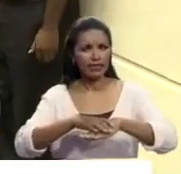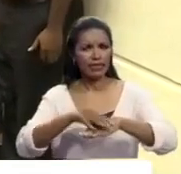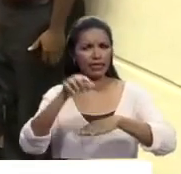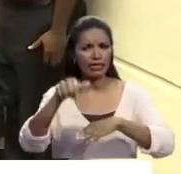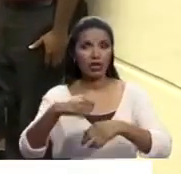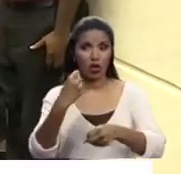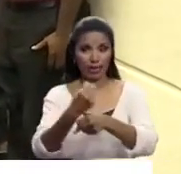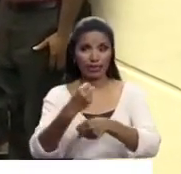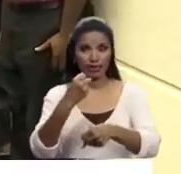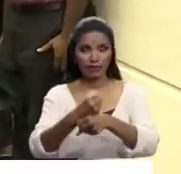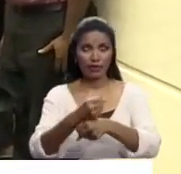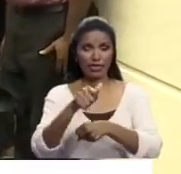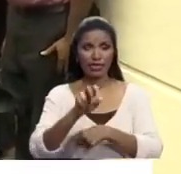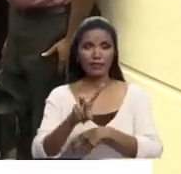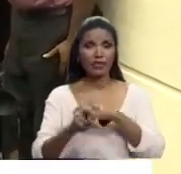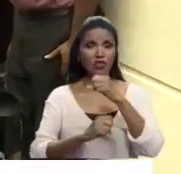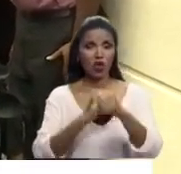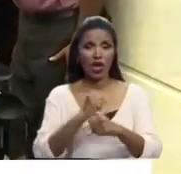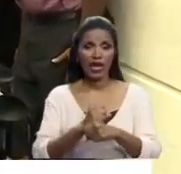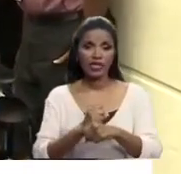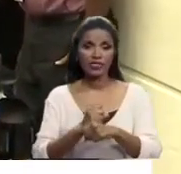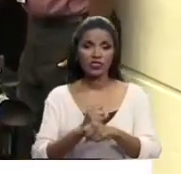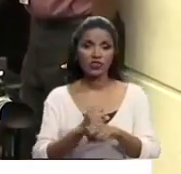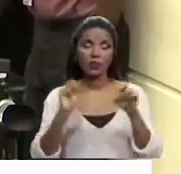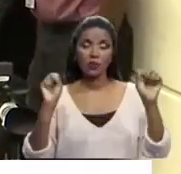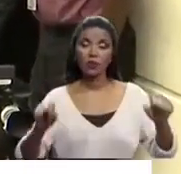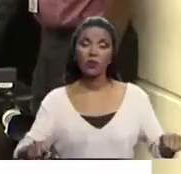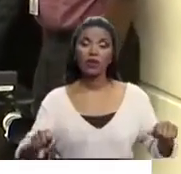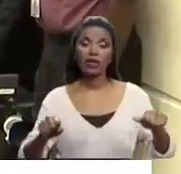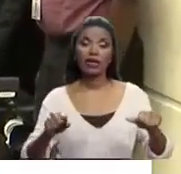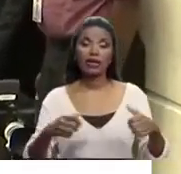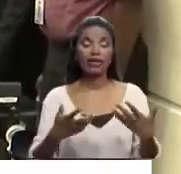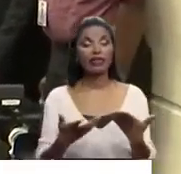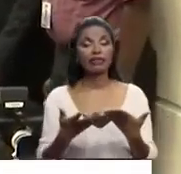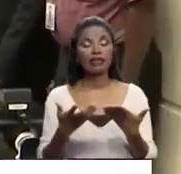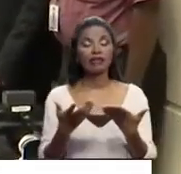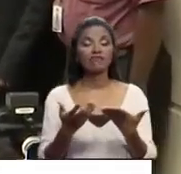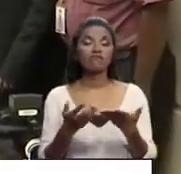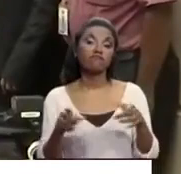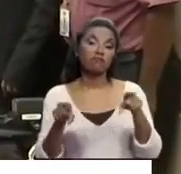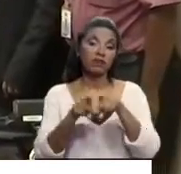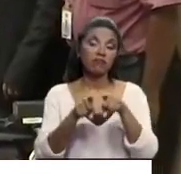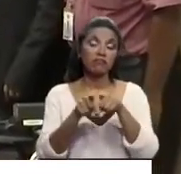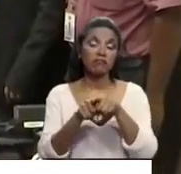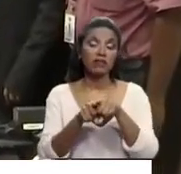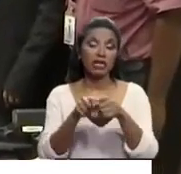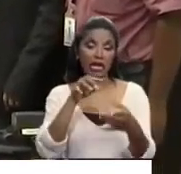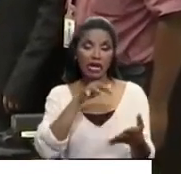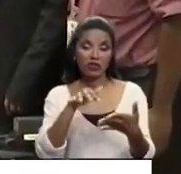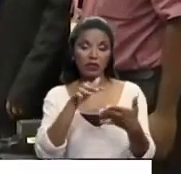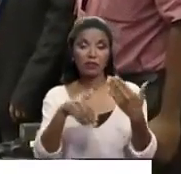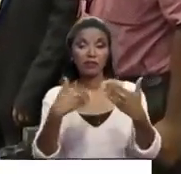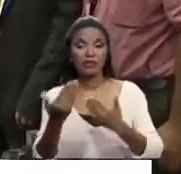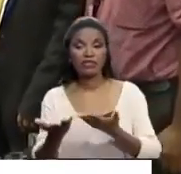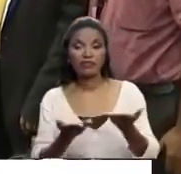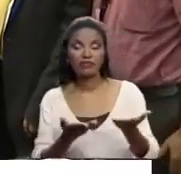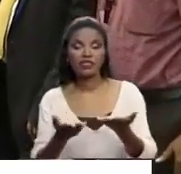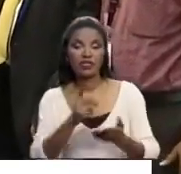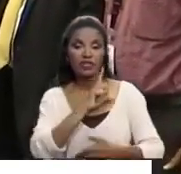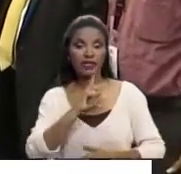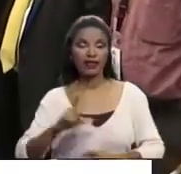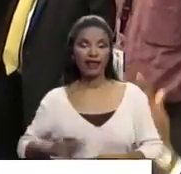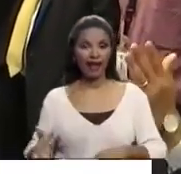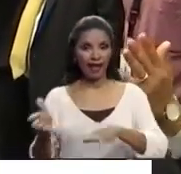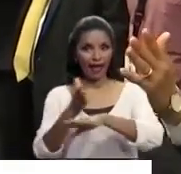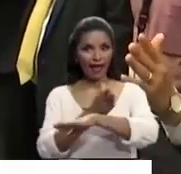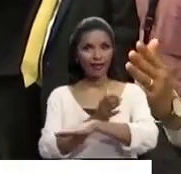Nacional permanentes, con más de 2 años de permanencia, puedan optar por la carrera de servicio legislativo. El diputado Juan Diego Vázquez, en su